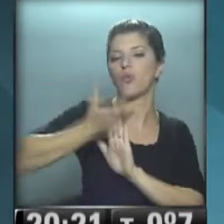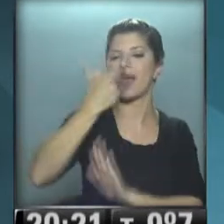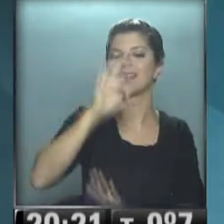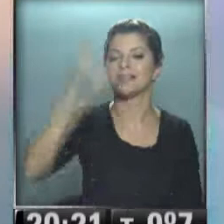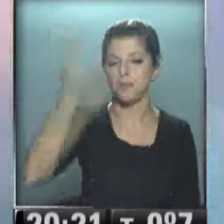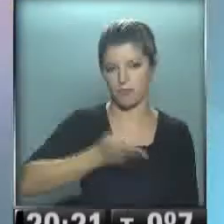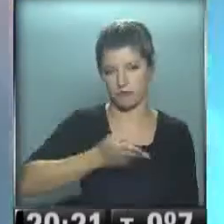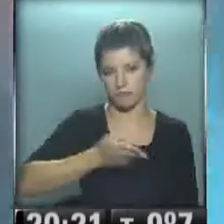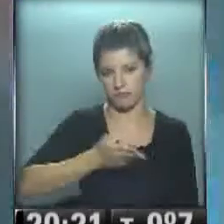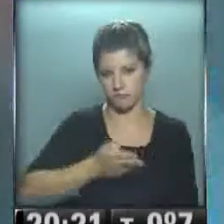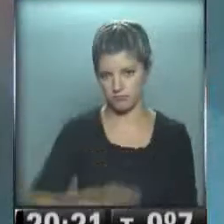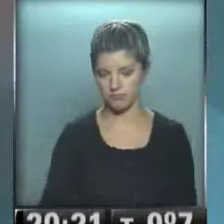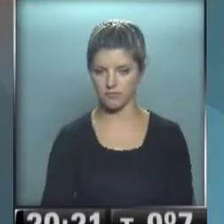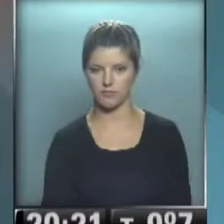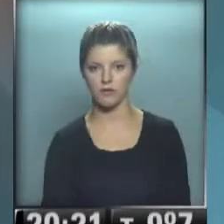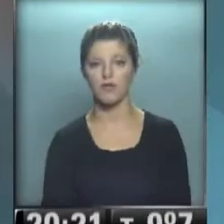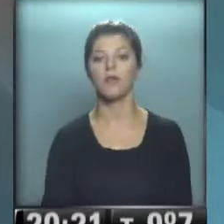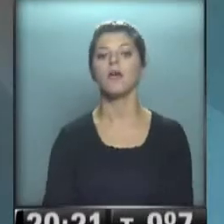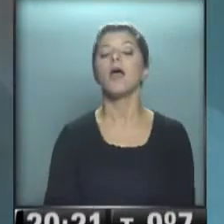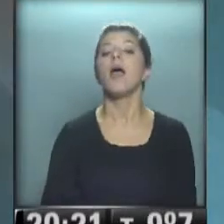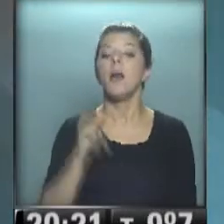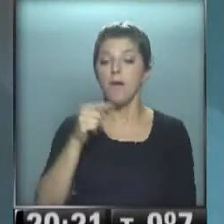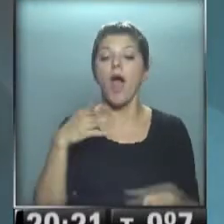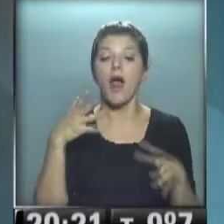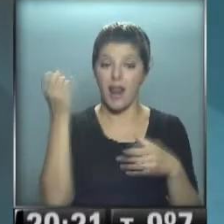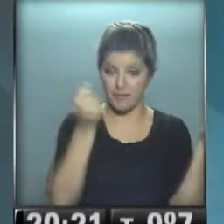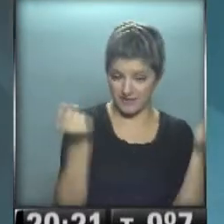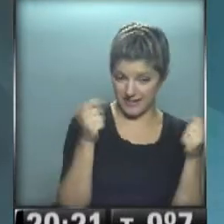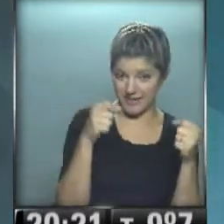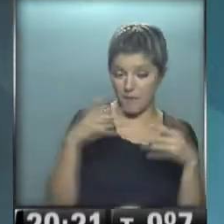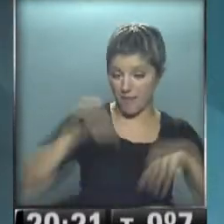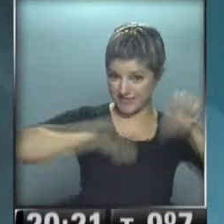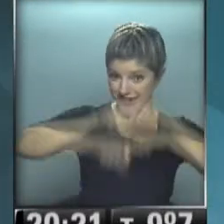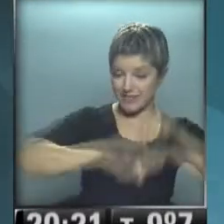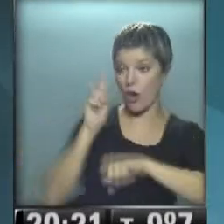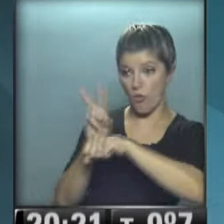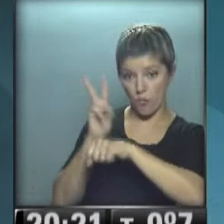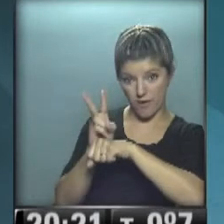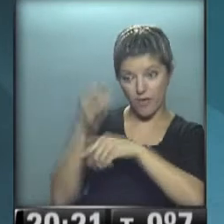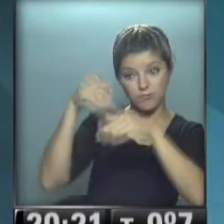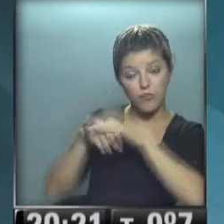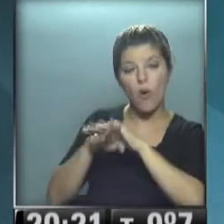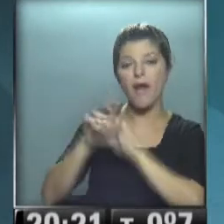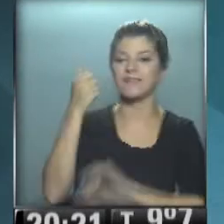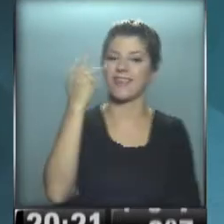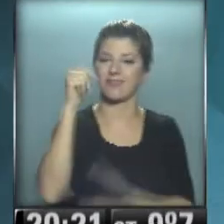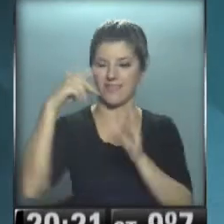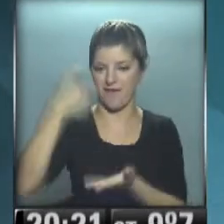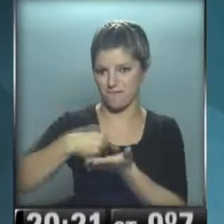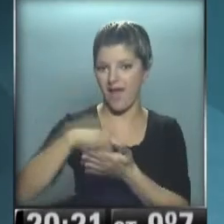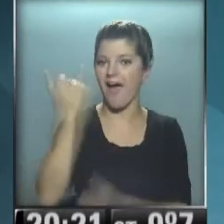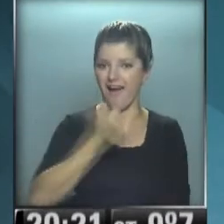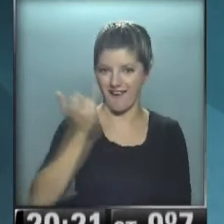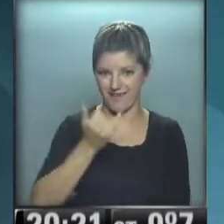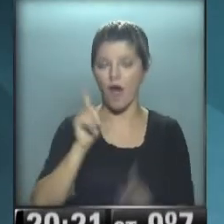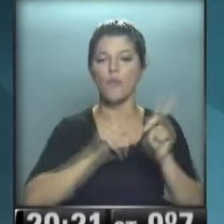30%. Tarifas para guarda de bicicletas. Aprobaron una ley que fija los precios en estacionamientos